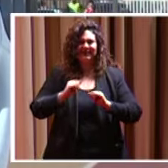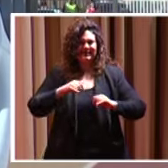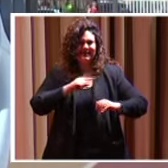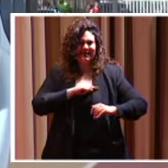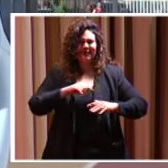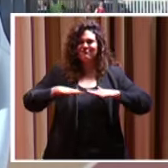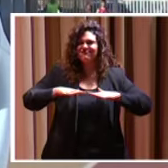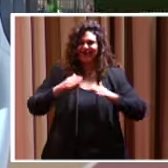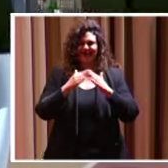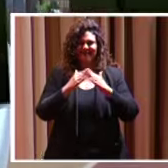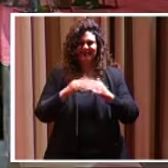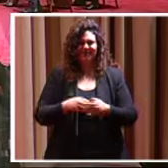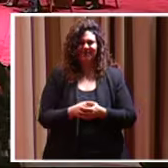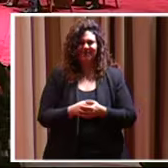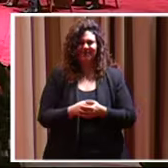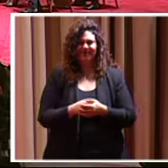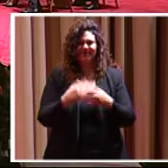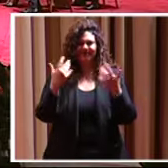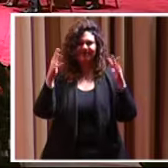desde casa.